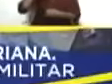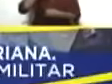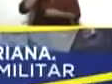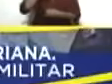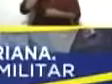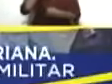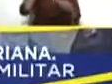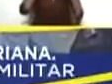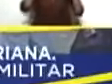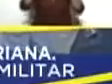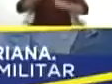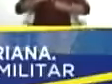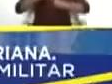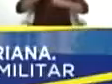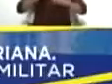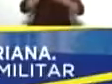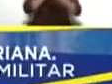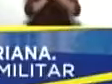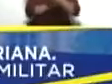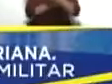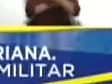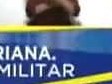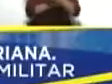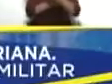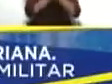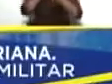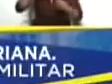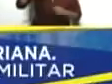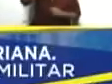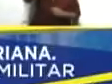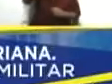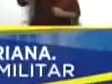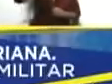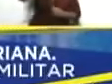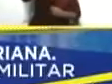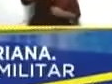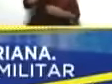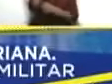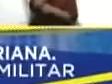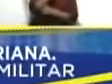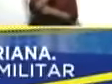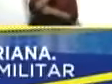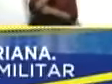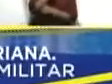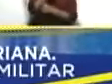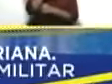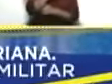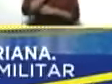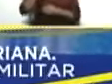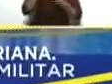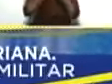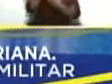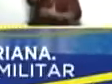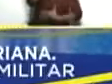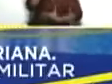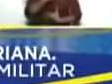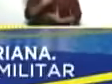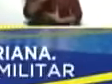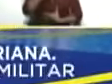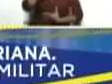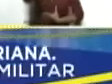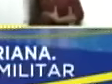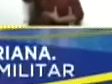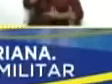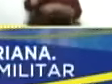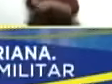valentía. Y esta historia, pueblo amado, de la que nosotros estamos hechos, es una historia